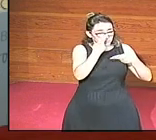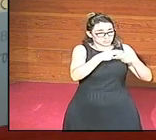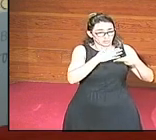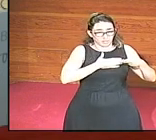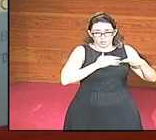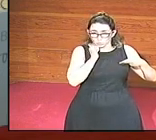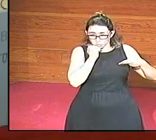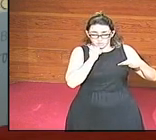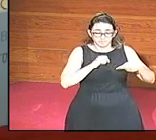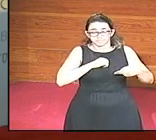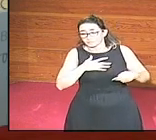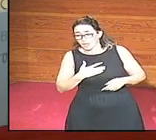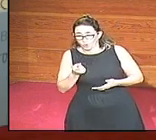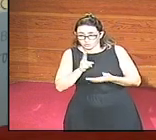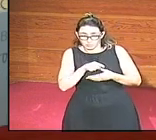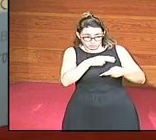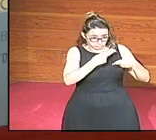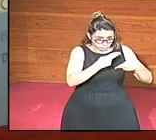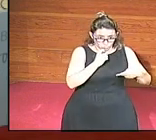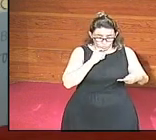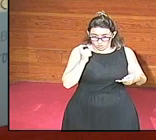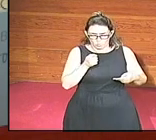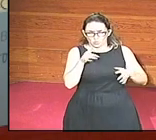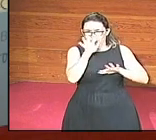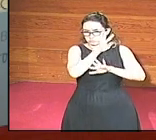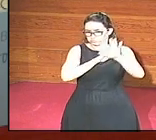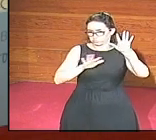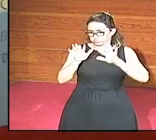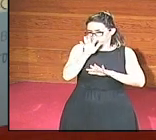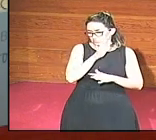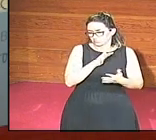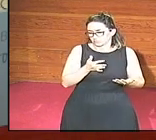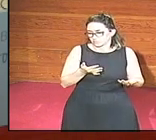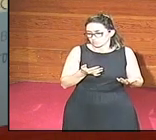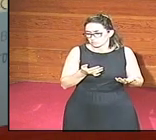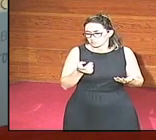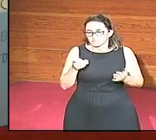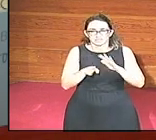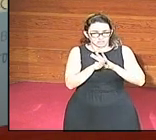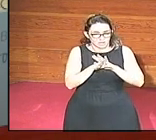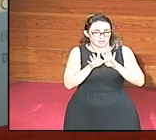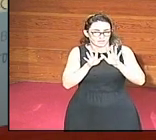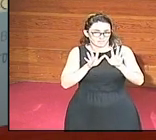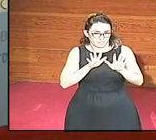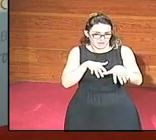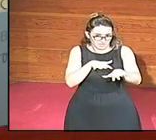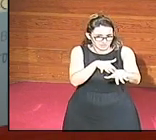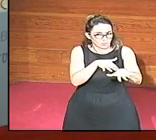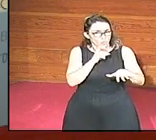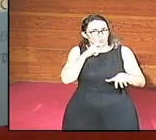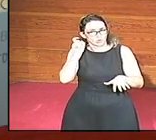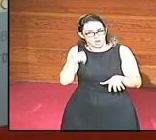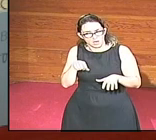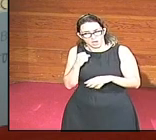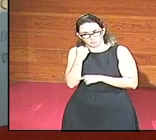siguiente pasabas y el checkpoint era de los otros. Era confuso. Todavía había muchas manifestaciones pro-ucranianas dentro